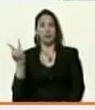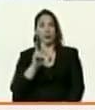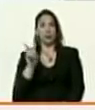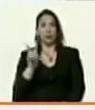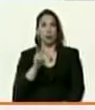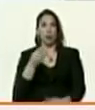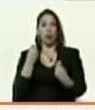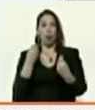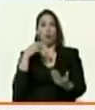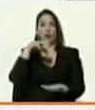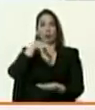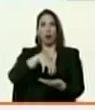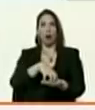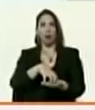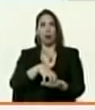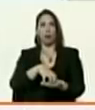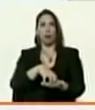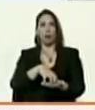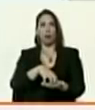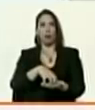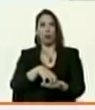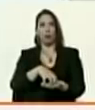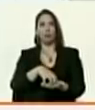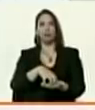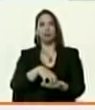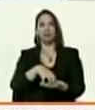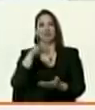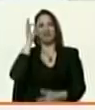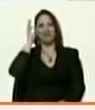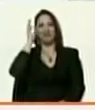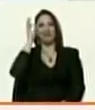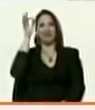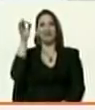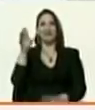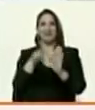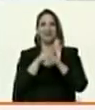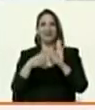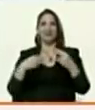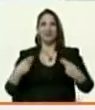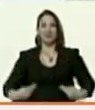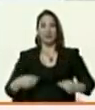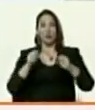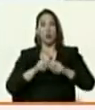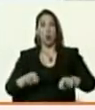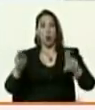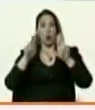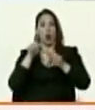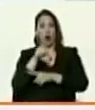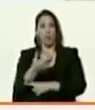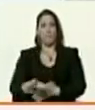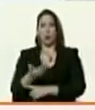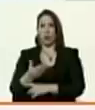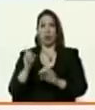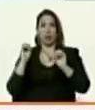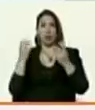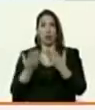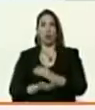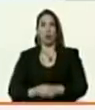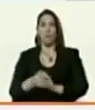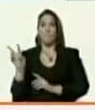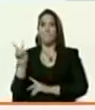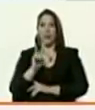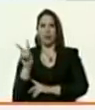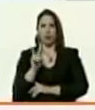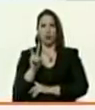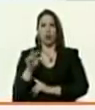Estado en el Consejo de Derechos Humanos de Naciones Unidas. Yo creo que es un importante logro que Venezuela haya